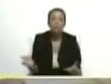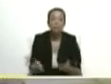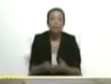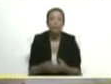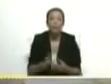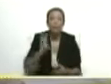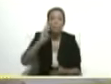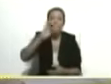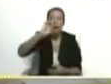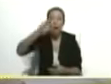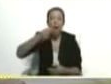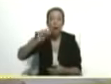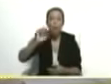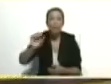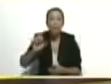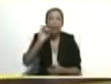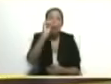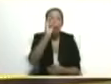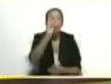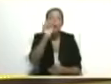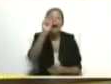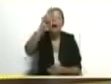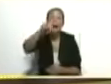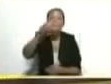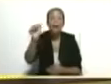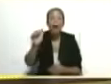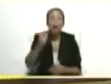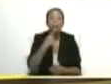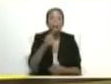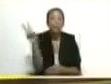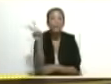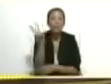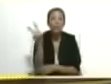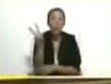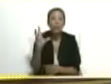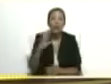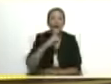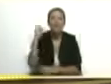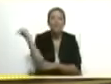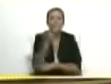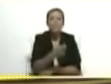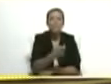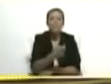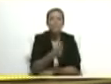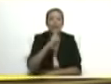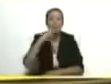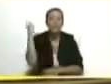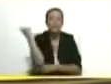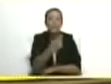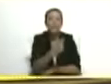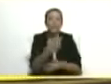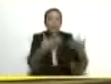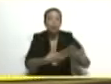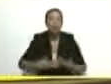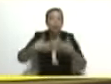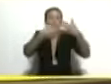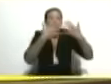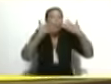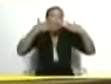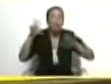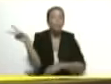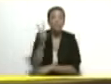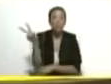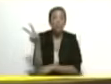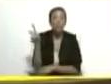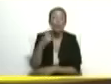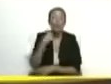Barack Hussein Obama, declaró a Venezuela enemiga de los Estados Unidos de Norteamérica, porque supuestamente con